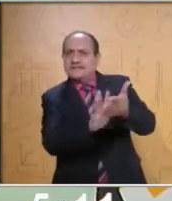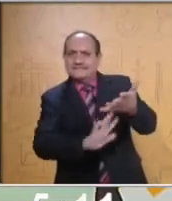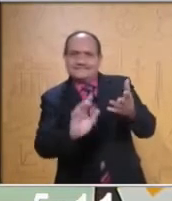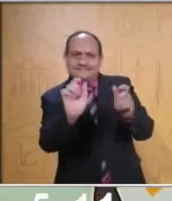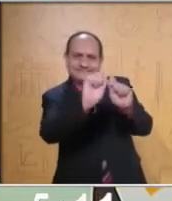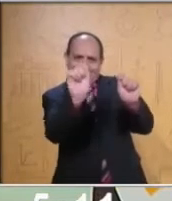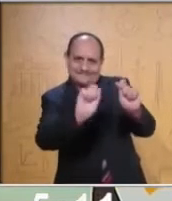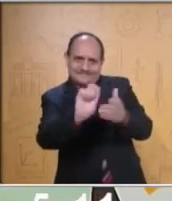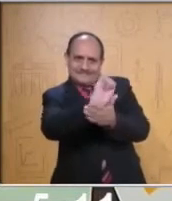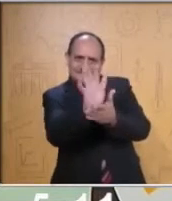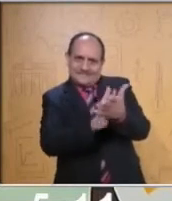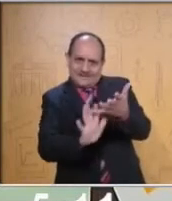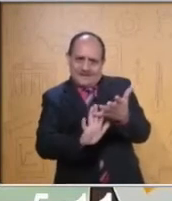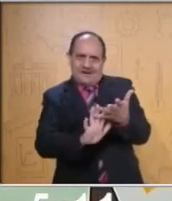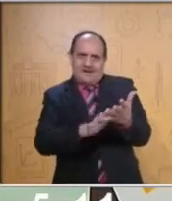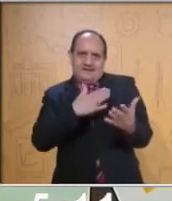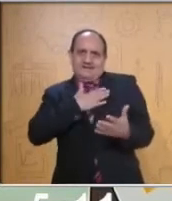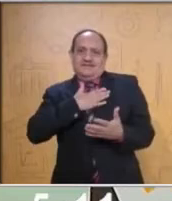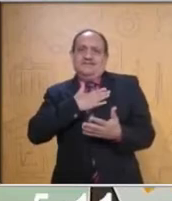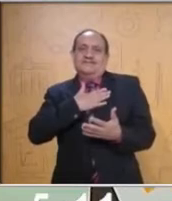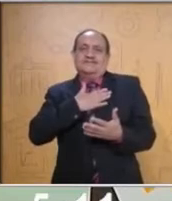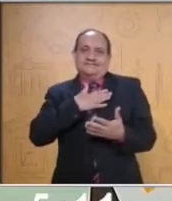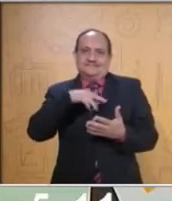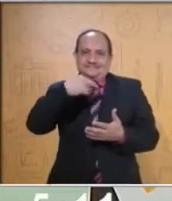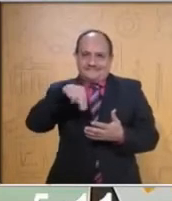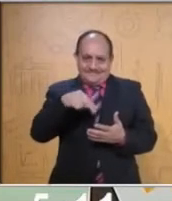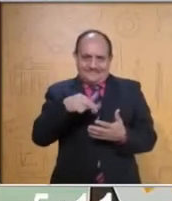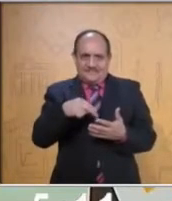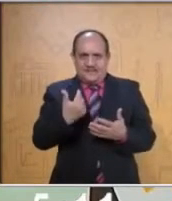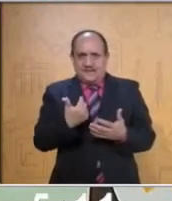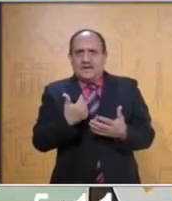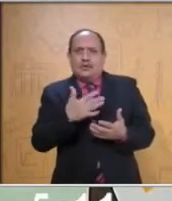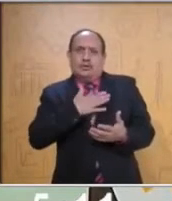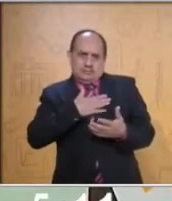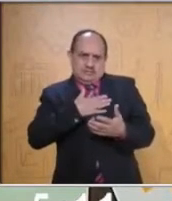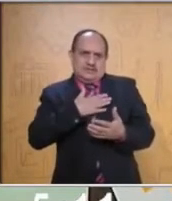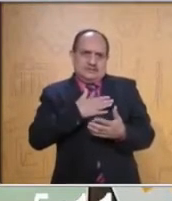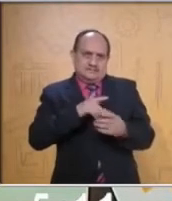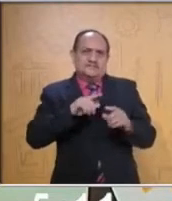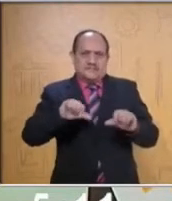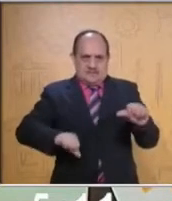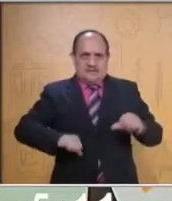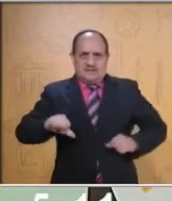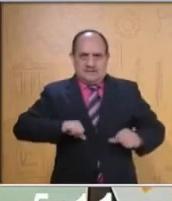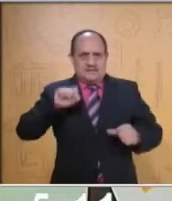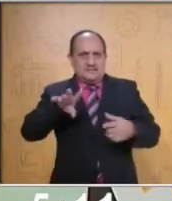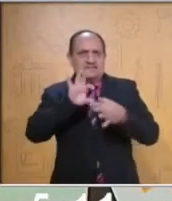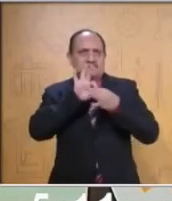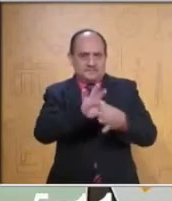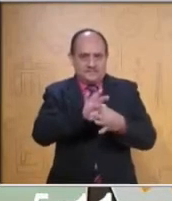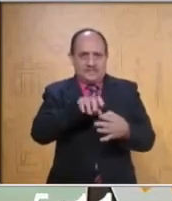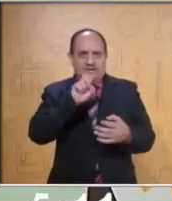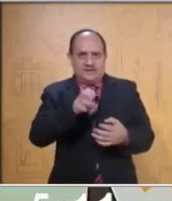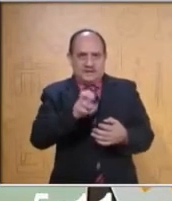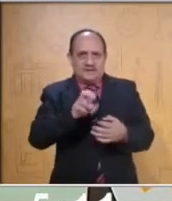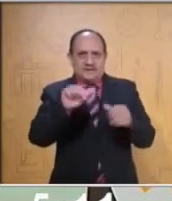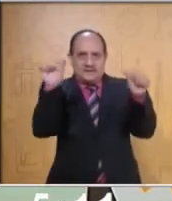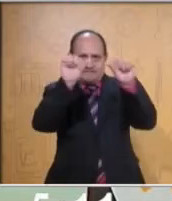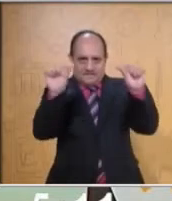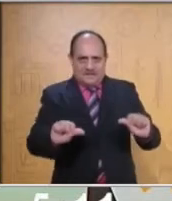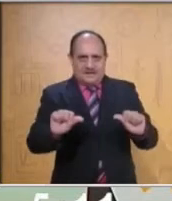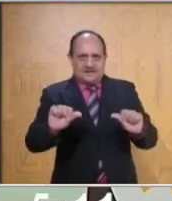importante para personalizarla, sobre todo como otra propia actividad en lo que corresponde a las artes, a